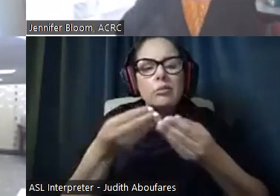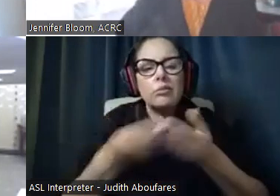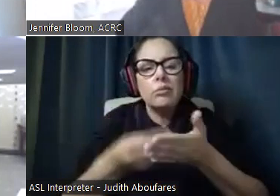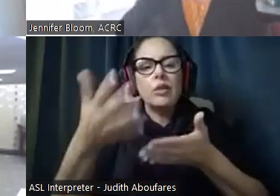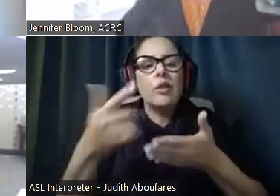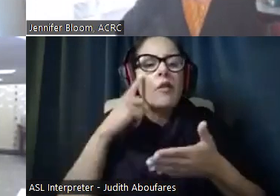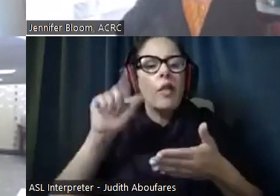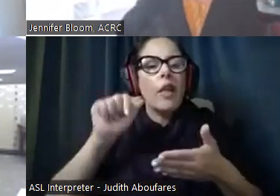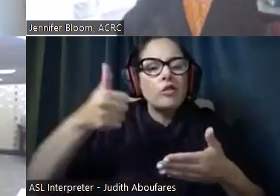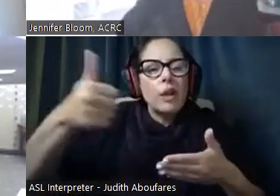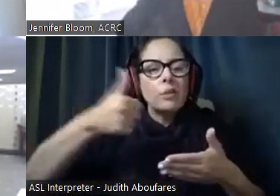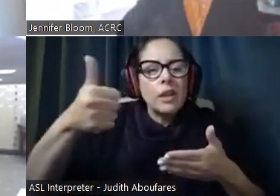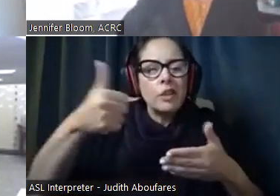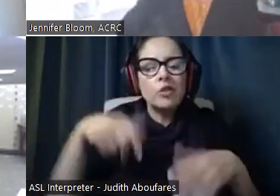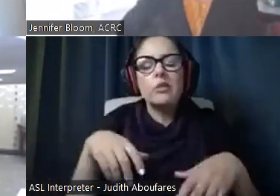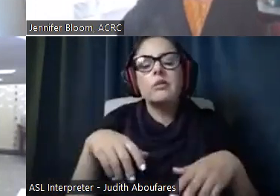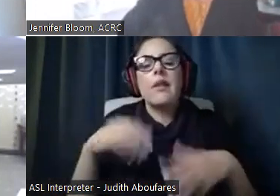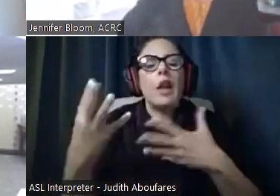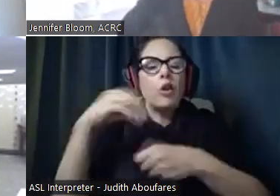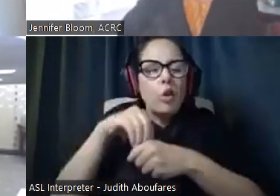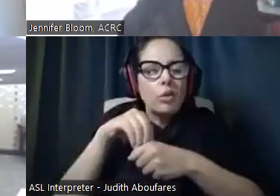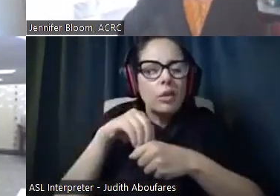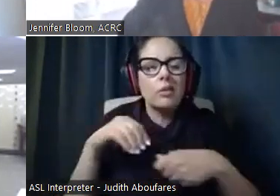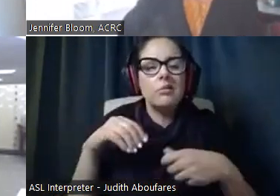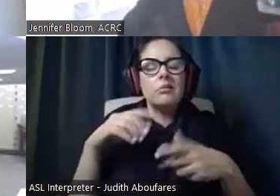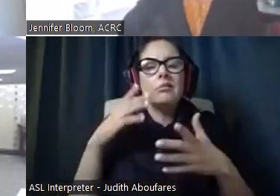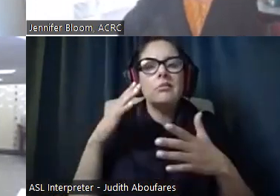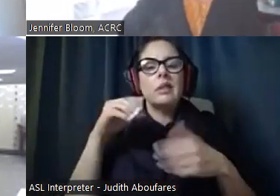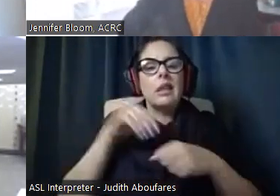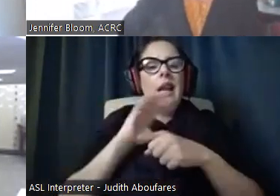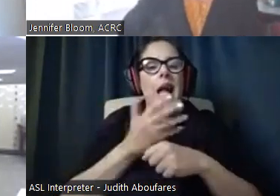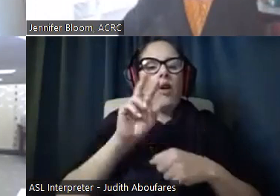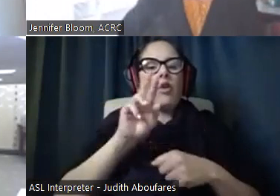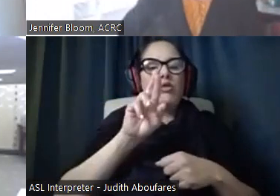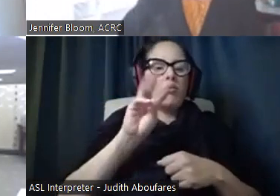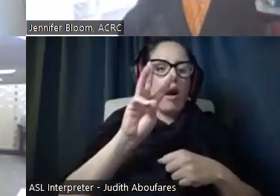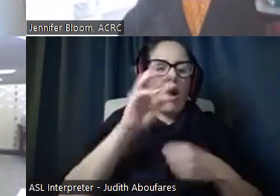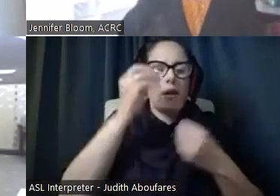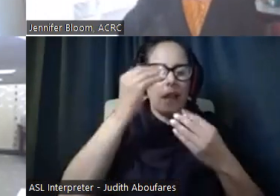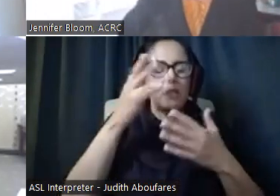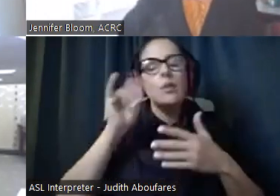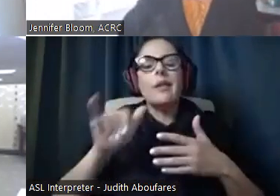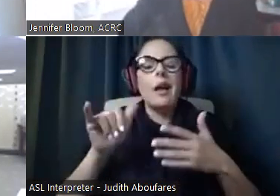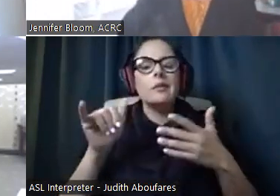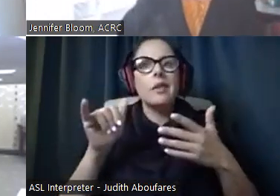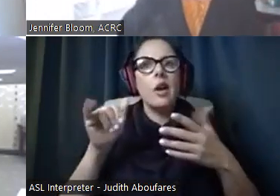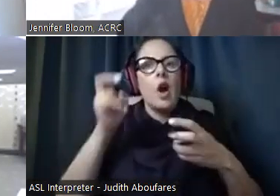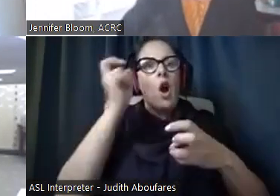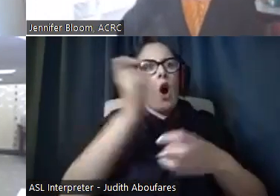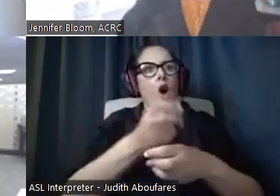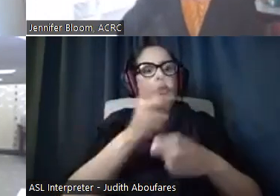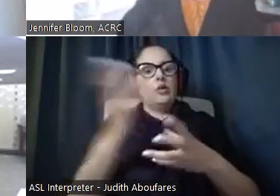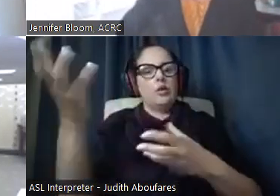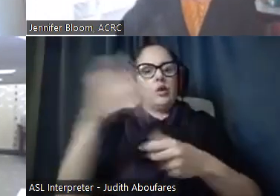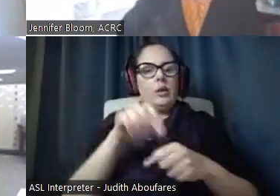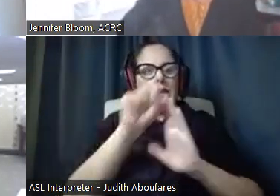y de para transporte que se ha incluido en Rodan. Así que estos